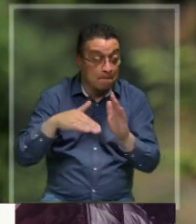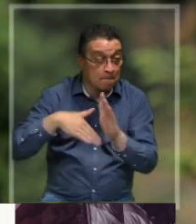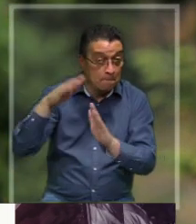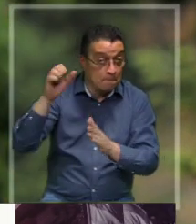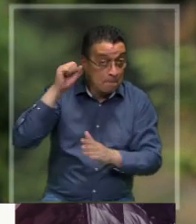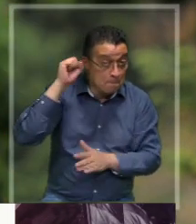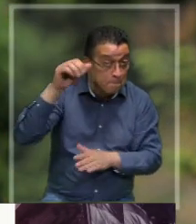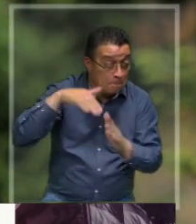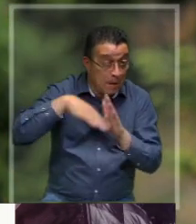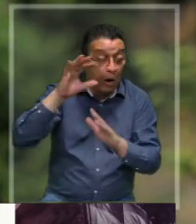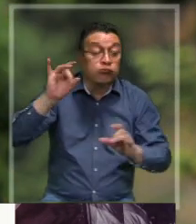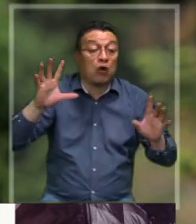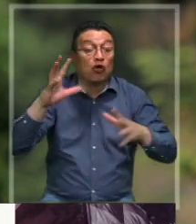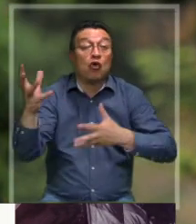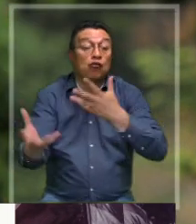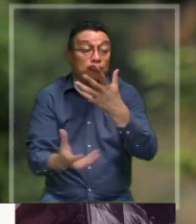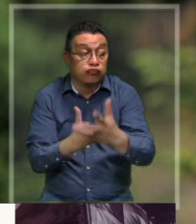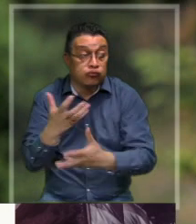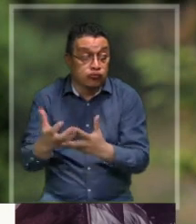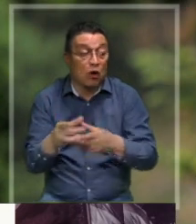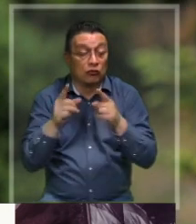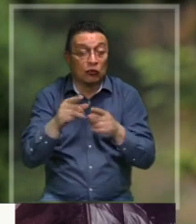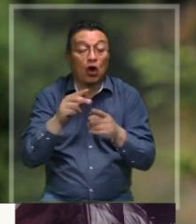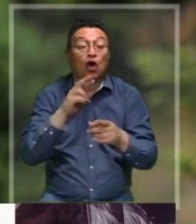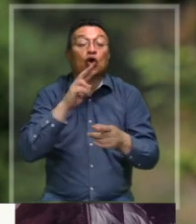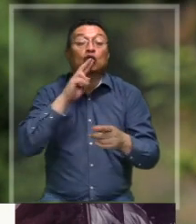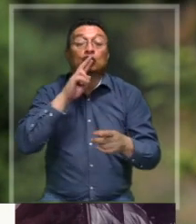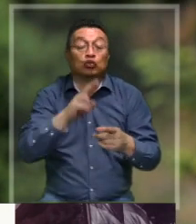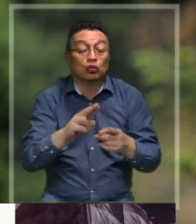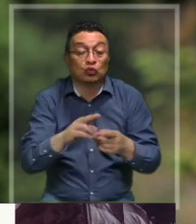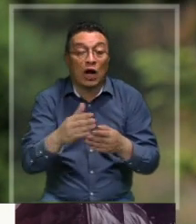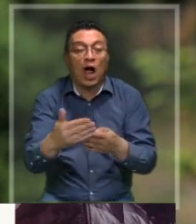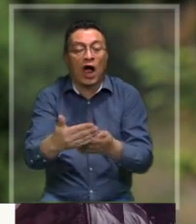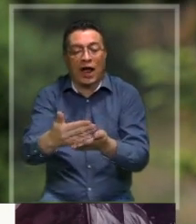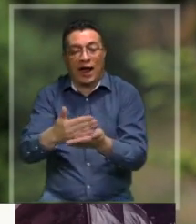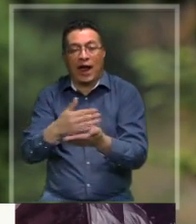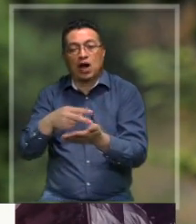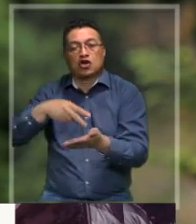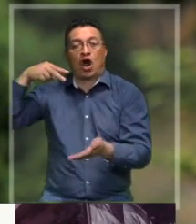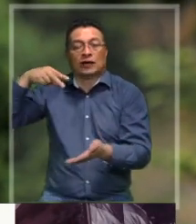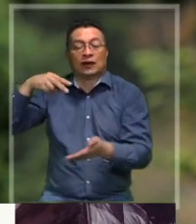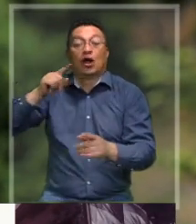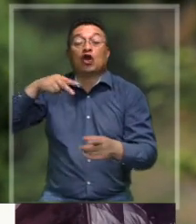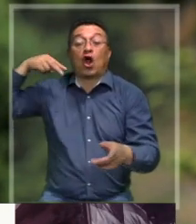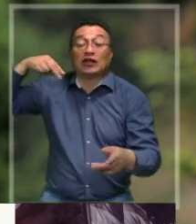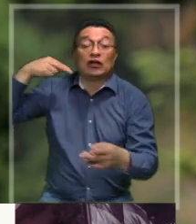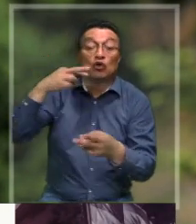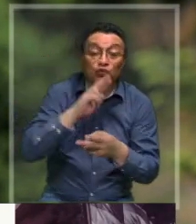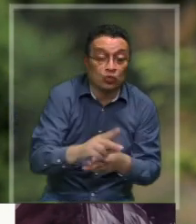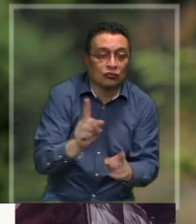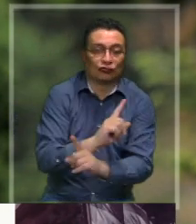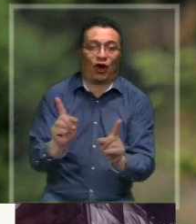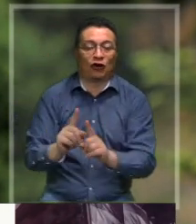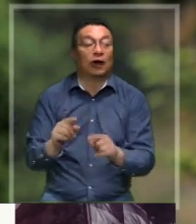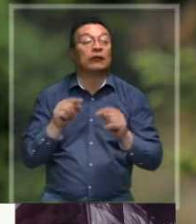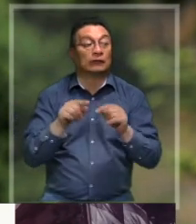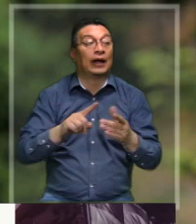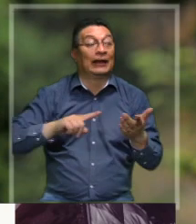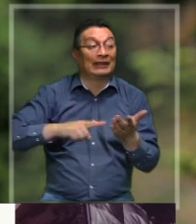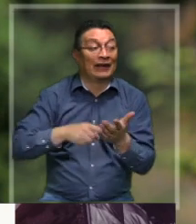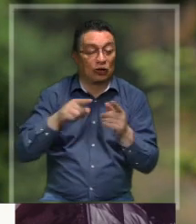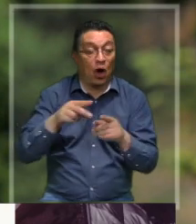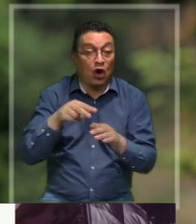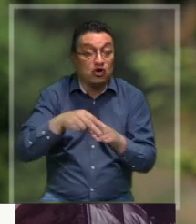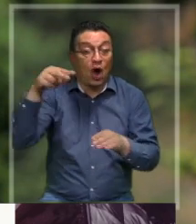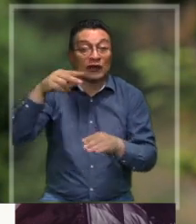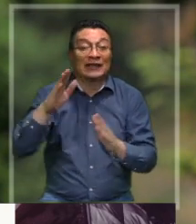predominantemente, si es que un incendio ocurriera, va a ir de sur a norte y no de norte a sur. Para entenderlo bien, ¿para usted no es necesario un cortafuego en ese lugar? Técnicamente, al norte de